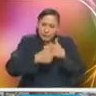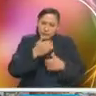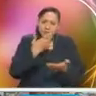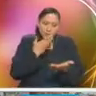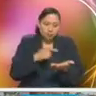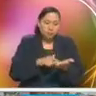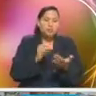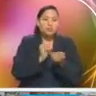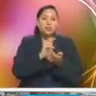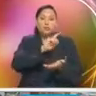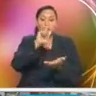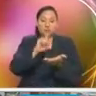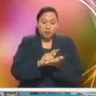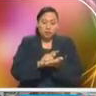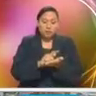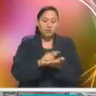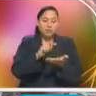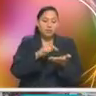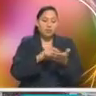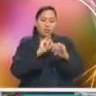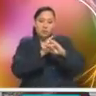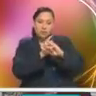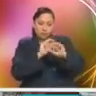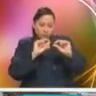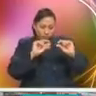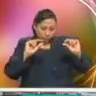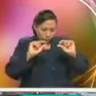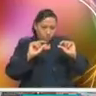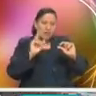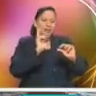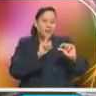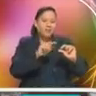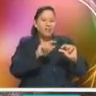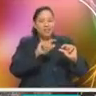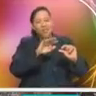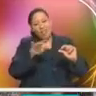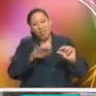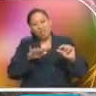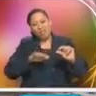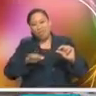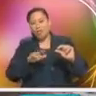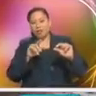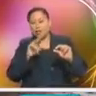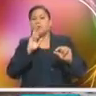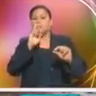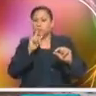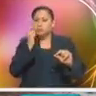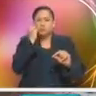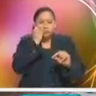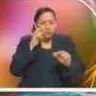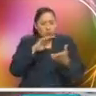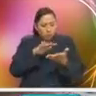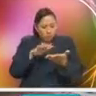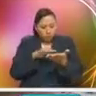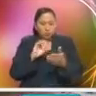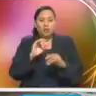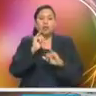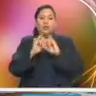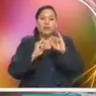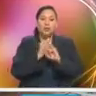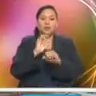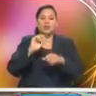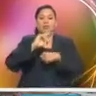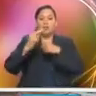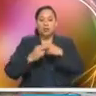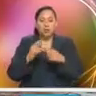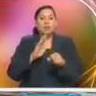la legislación de Internet que exista al respecto o las codificaciones que existan a nivel internacional para saber